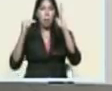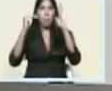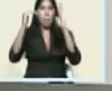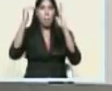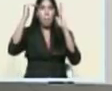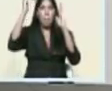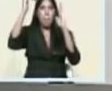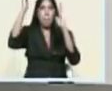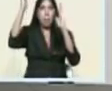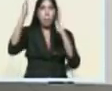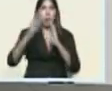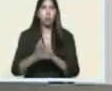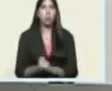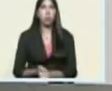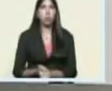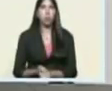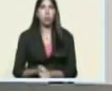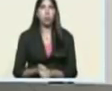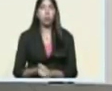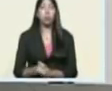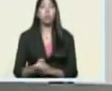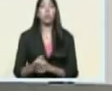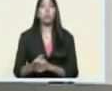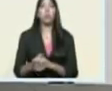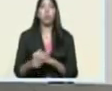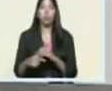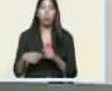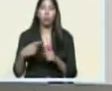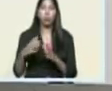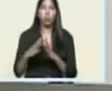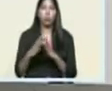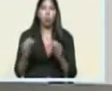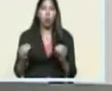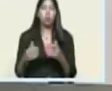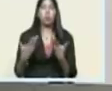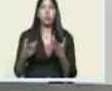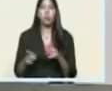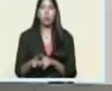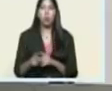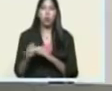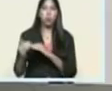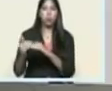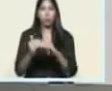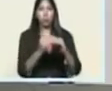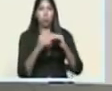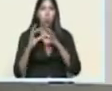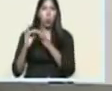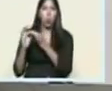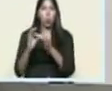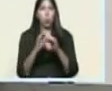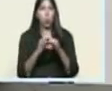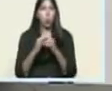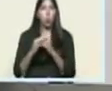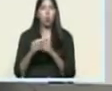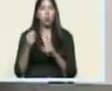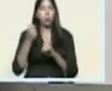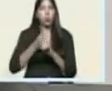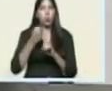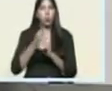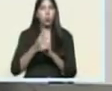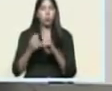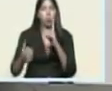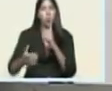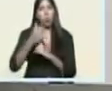vamos, batallando duro y cabalgando hacia ese objetivo. Hablaba del